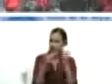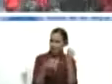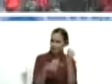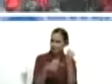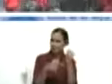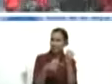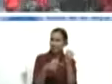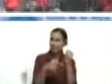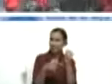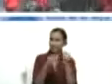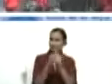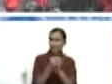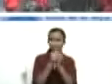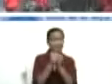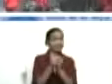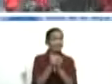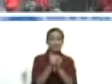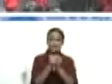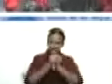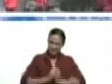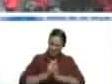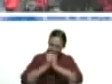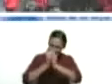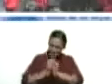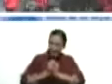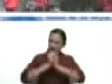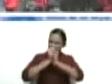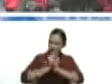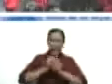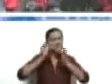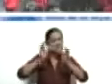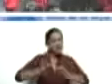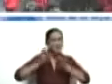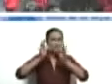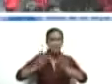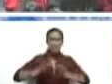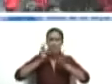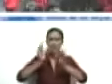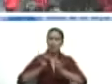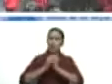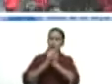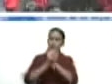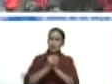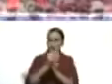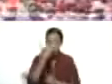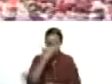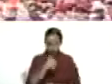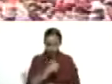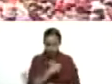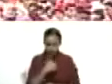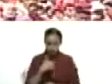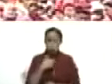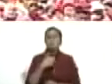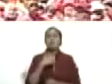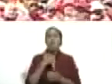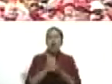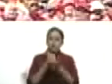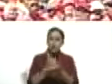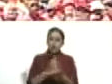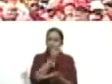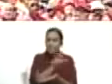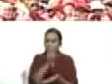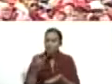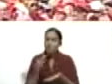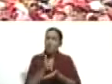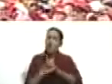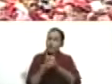Hay que ir a la acción, oración y acción. A la acción por el prójimo, por la familia, por